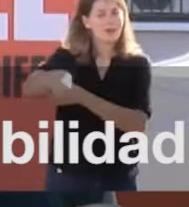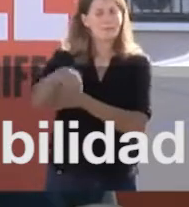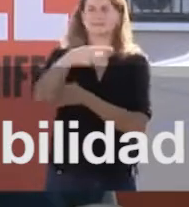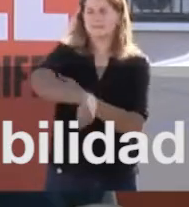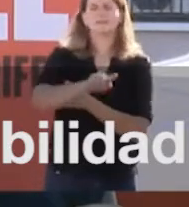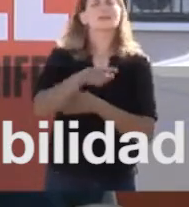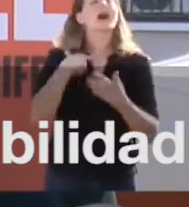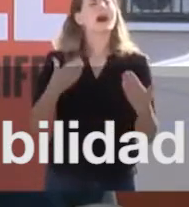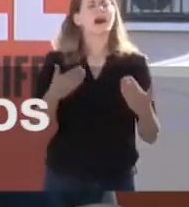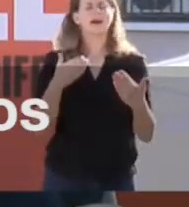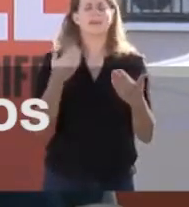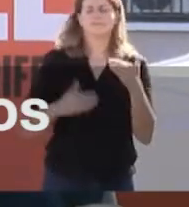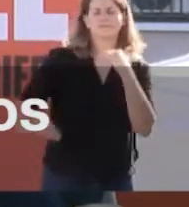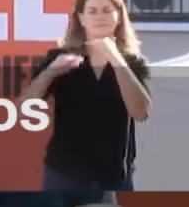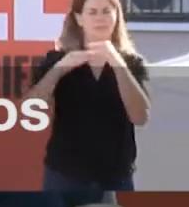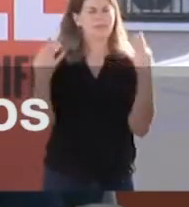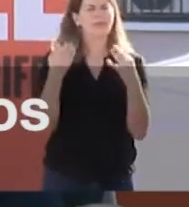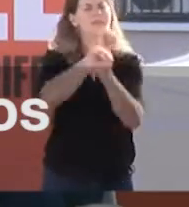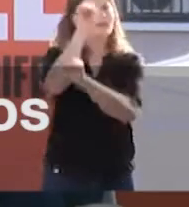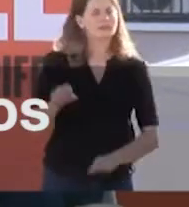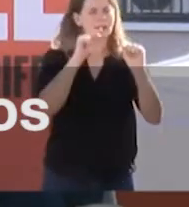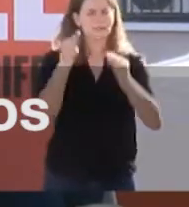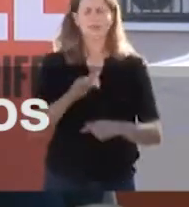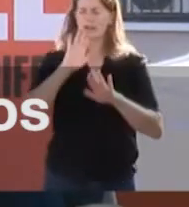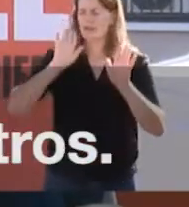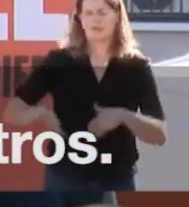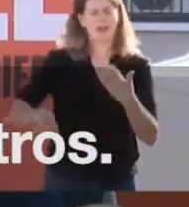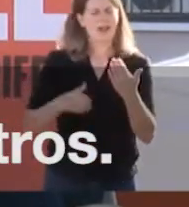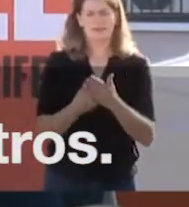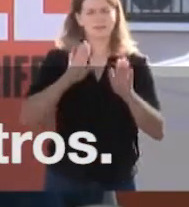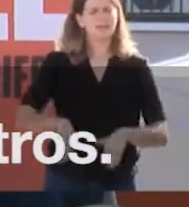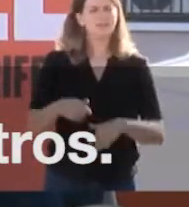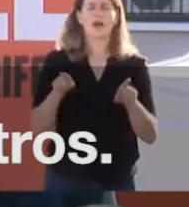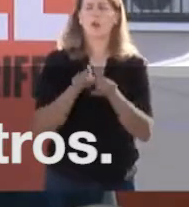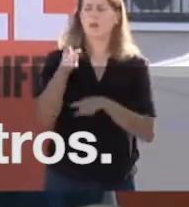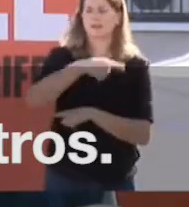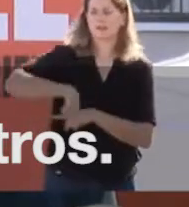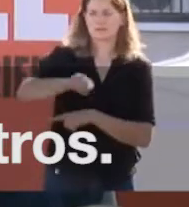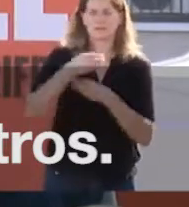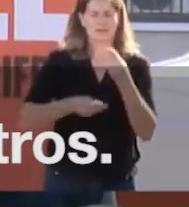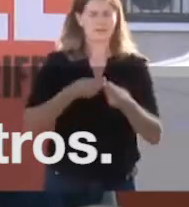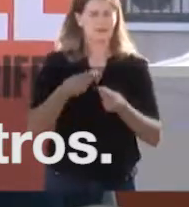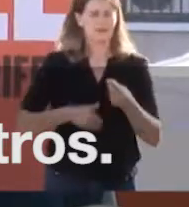de la responsabilidad que tienen y defiendan los presupuestos hasta el último minuto, como lo vamos a hacer nosotros.